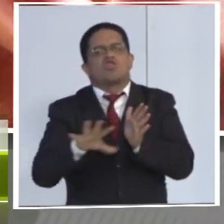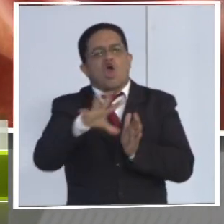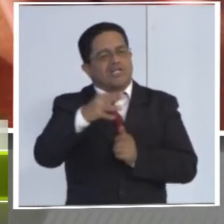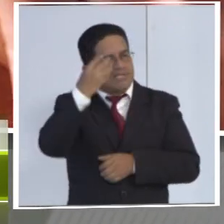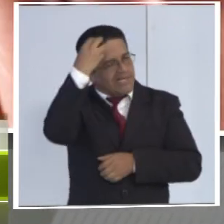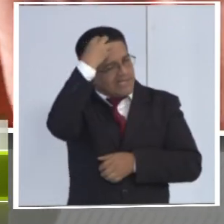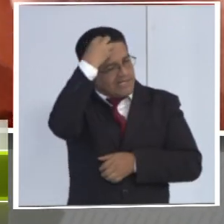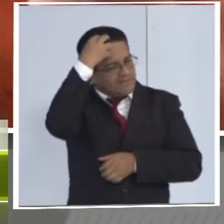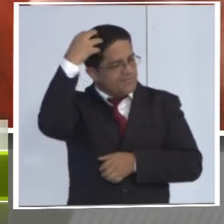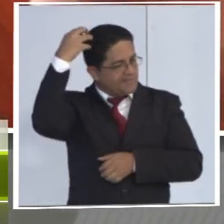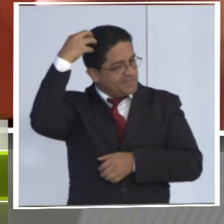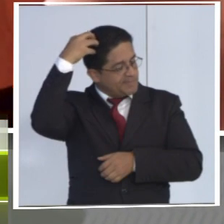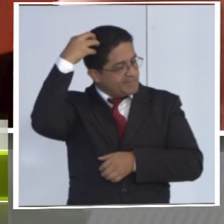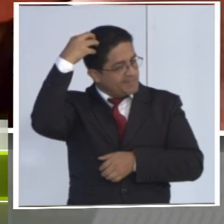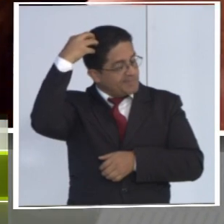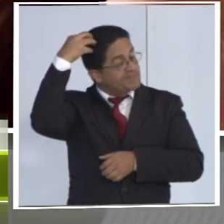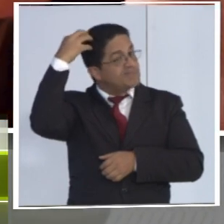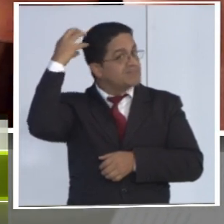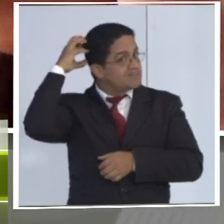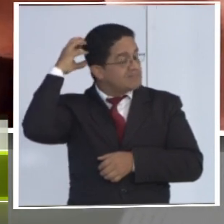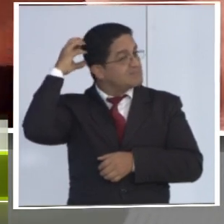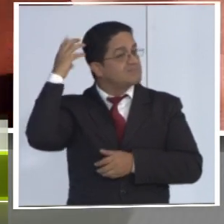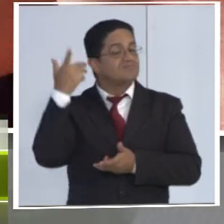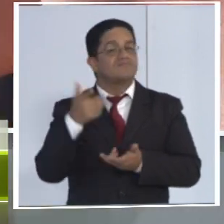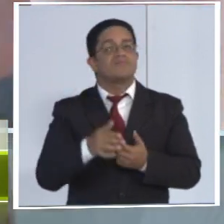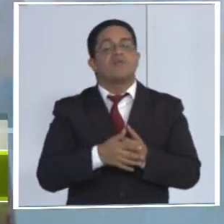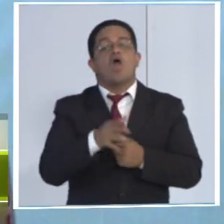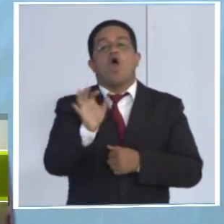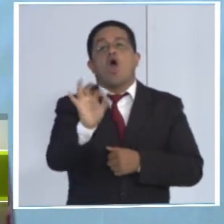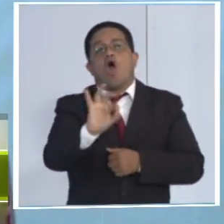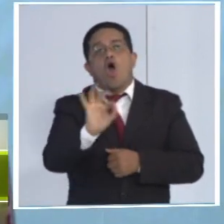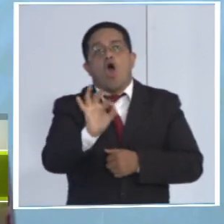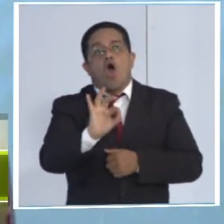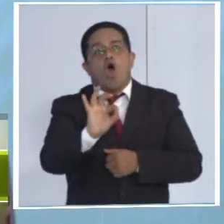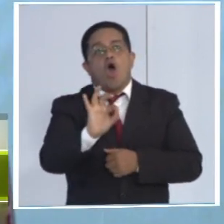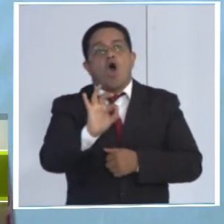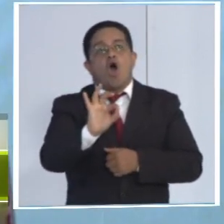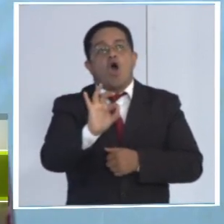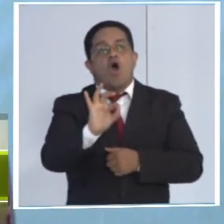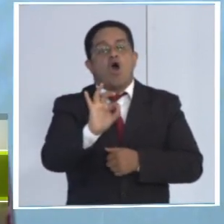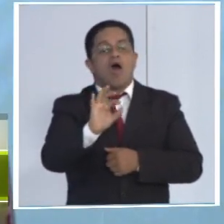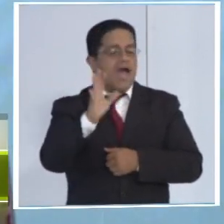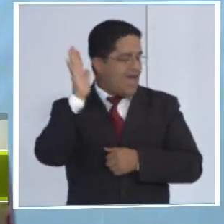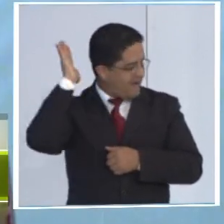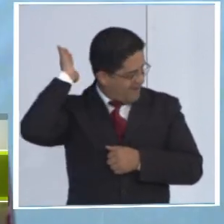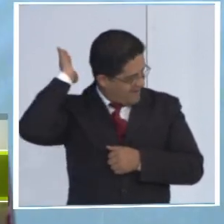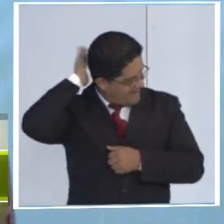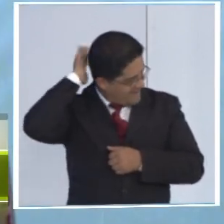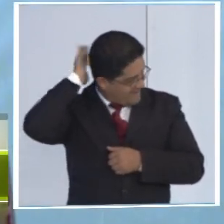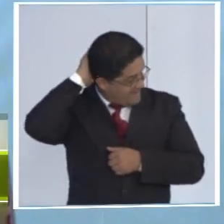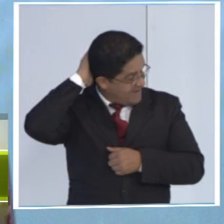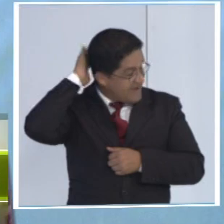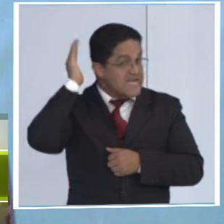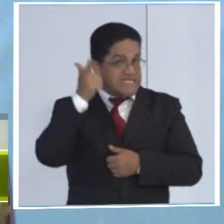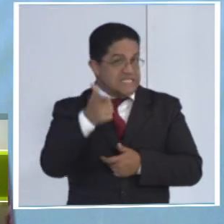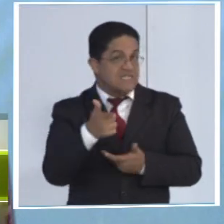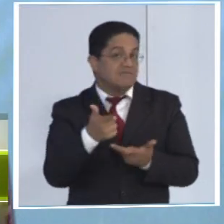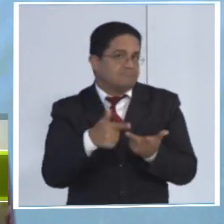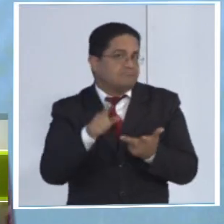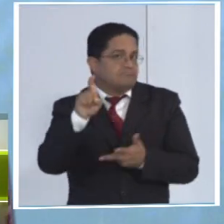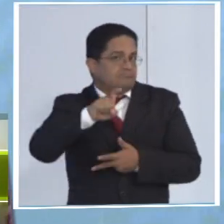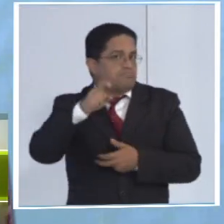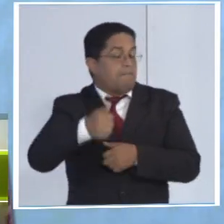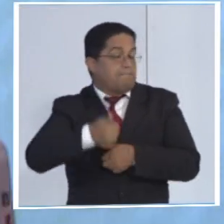ubica en la fosa craneal anterior, en este caso, o en la parte cerebelosa, mayor de